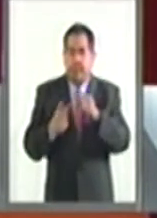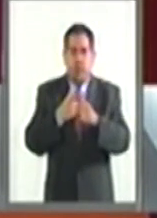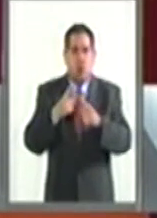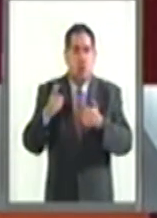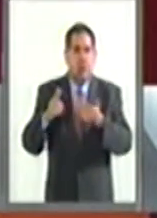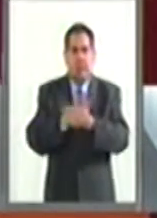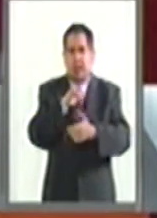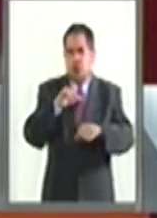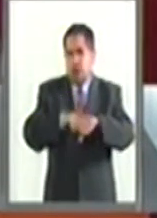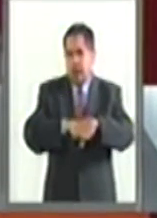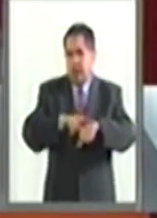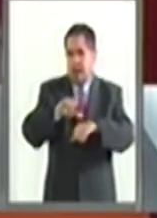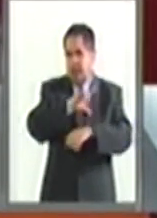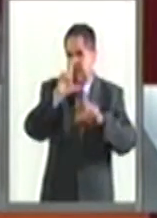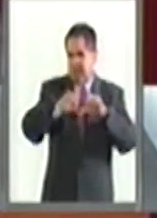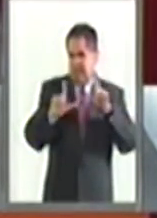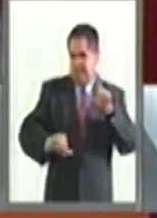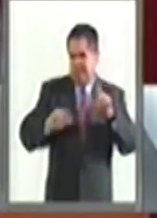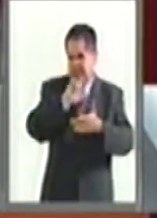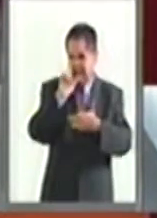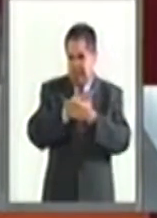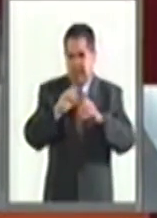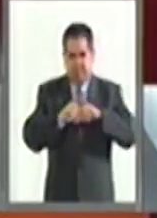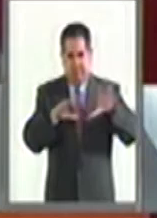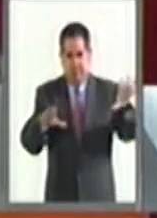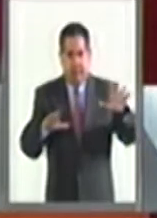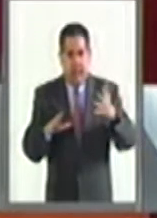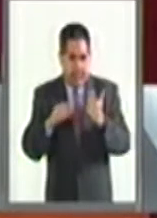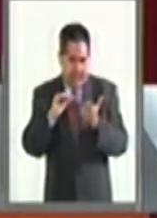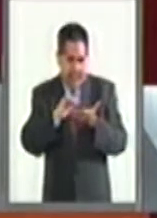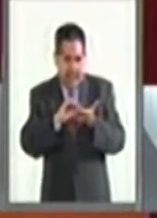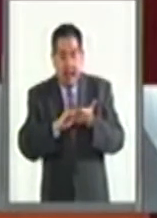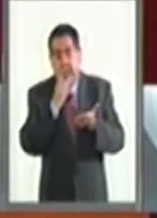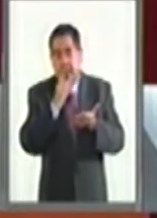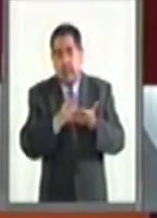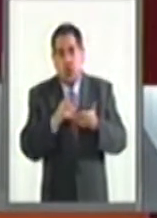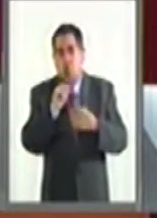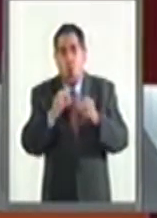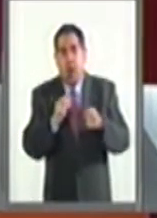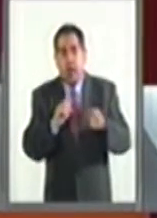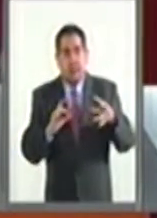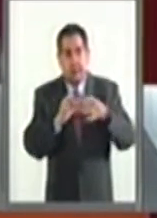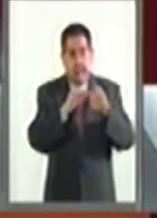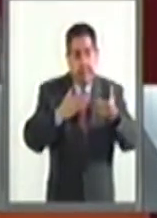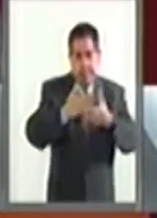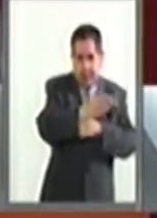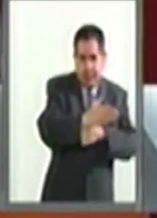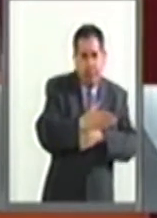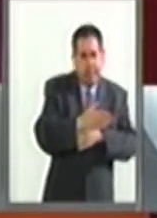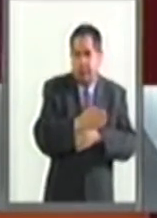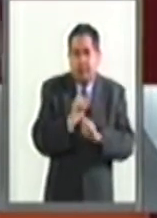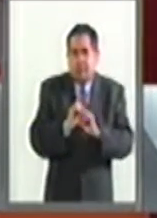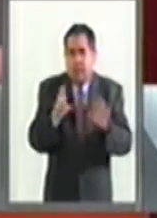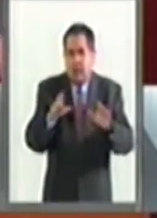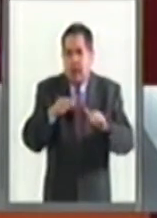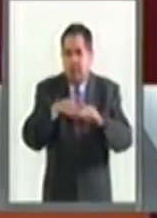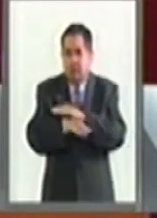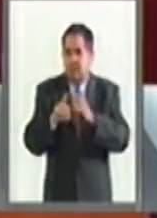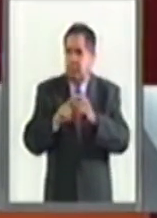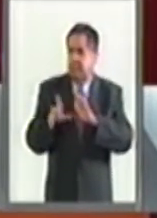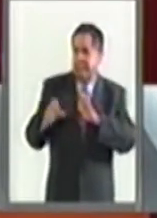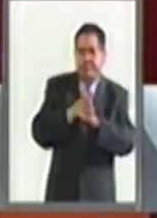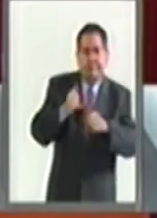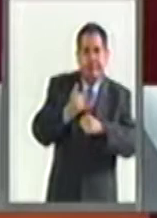única, pues aunque en la exposición de motivos del dictamen se diga que no están interviniendo en materia sustantiva, cabe